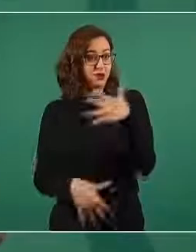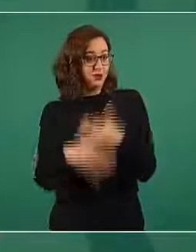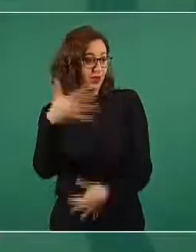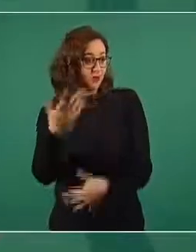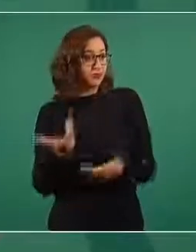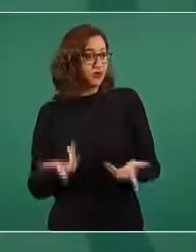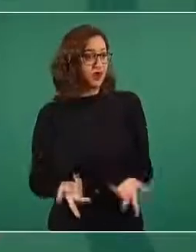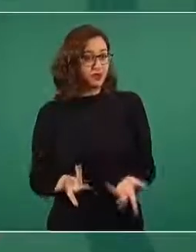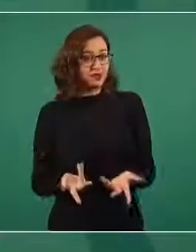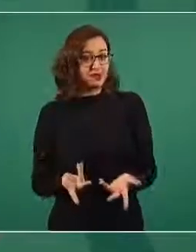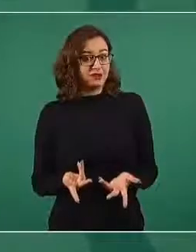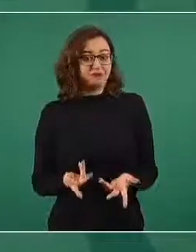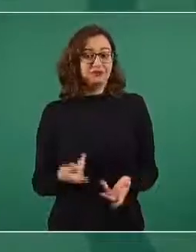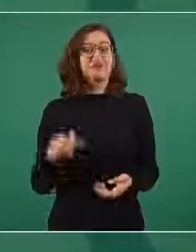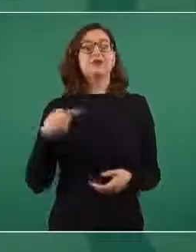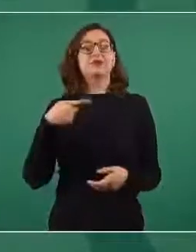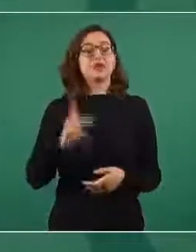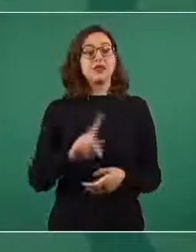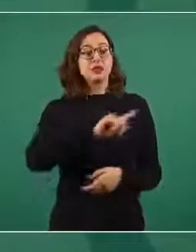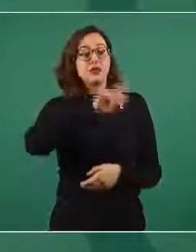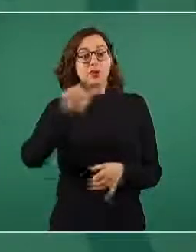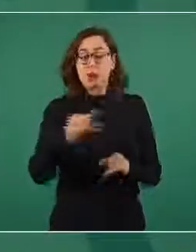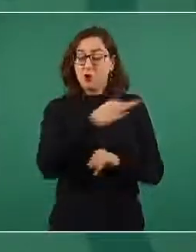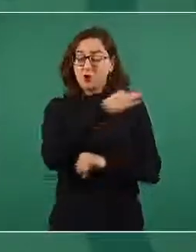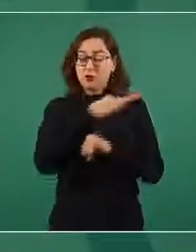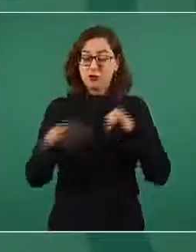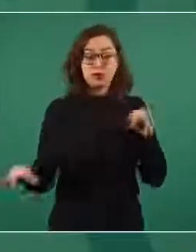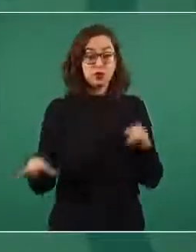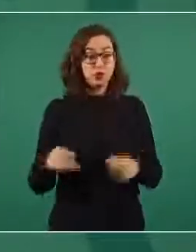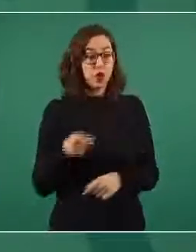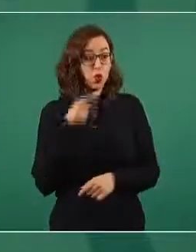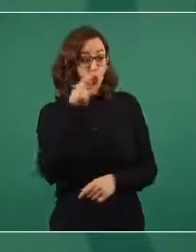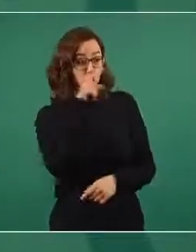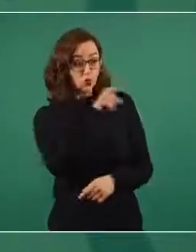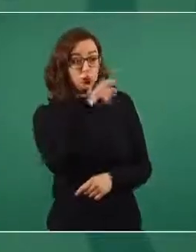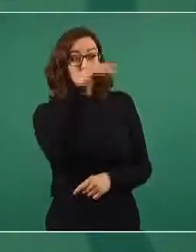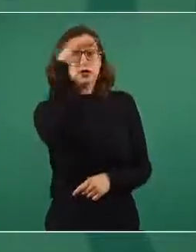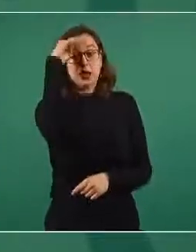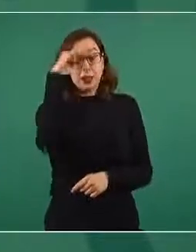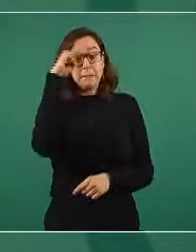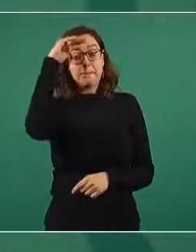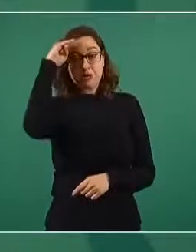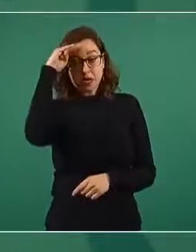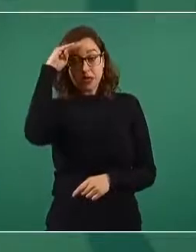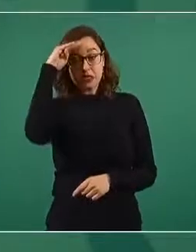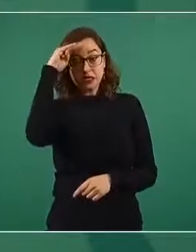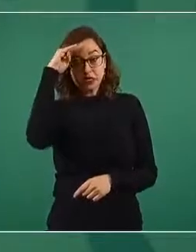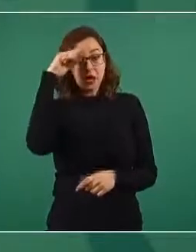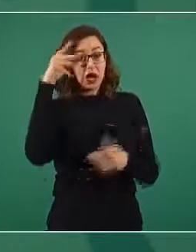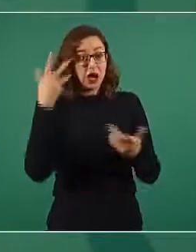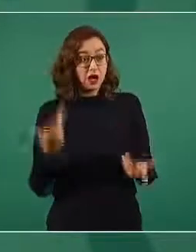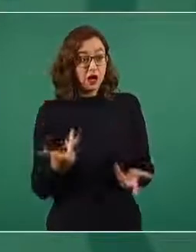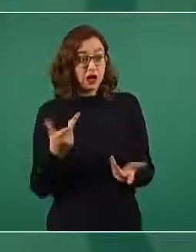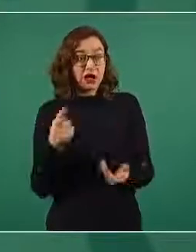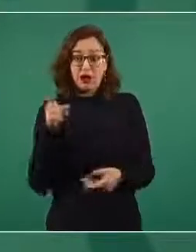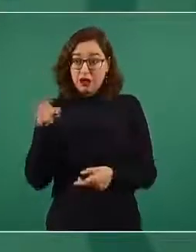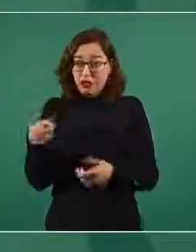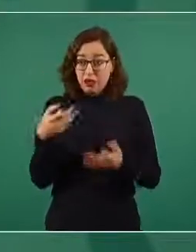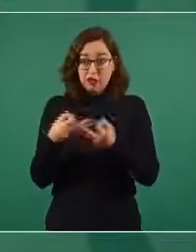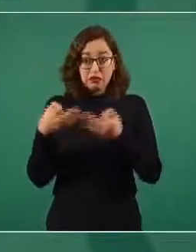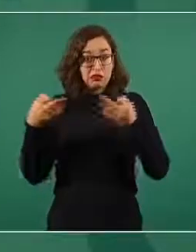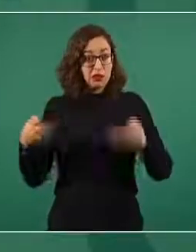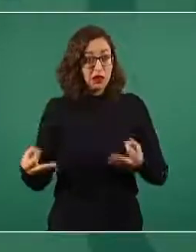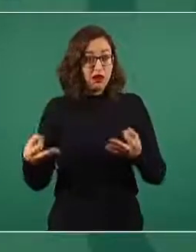Pero al final de la carta le dice, si usted considera que se le debe devolver la